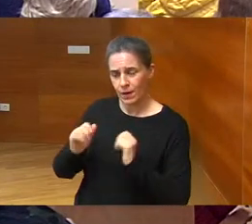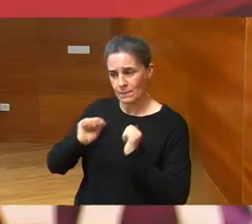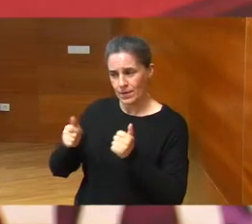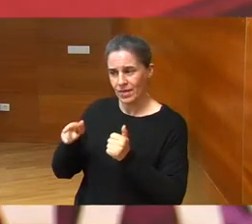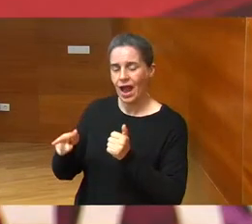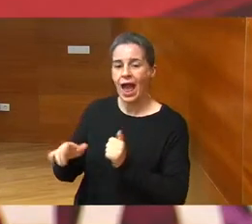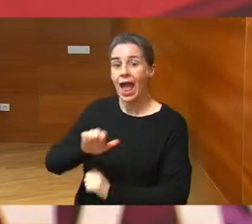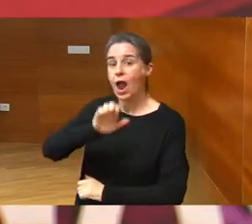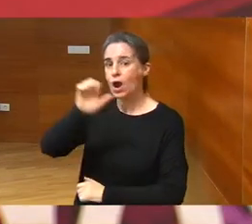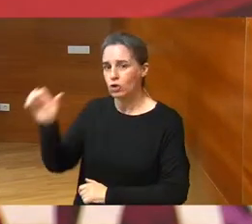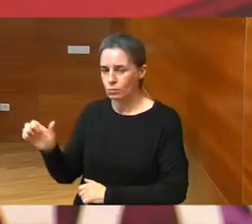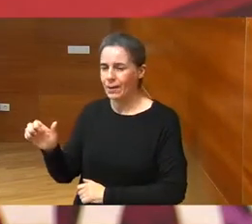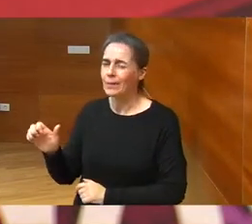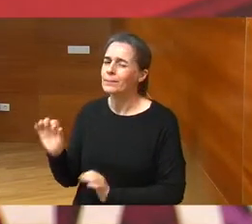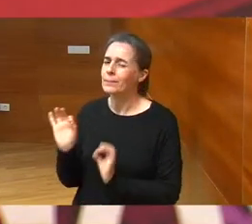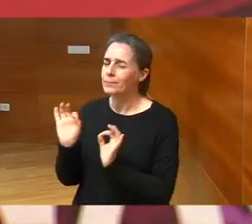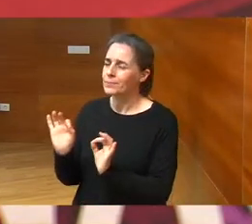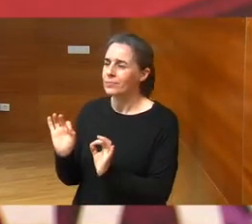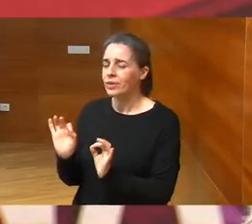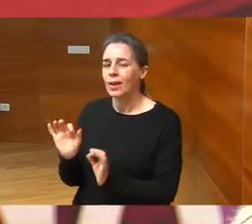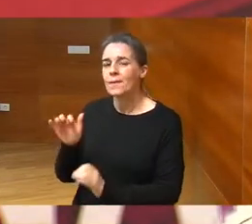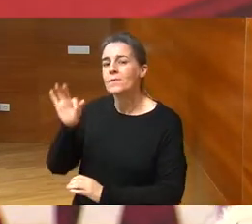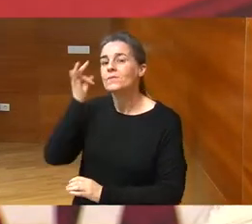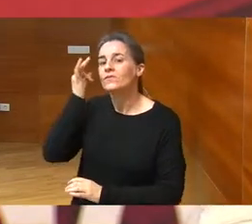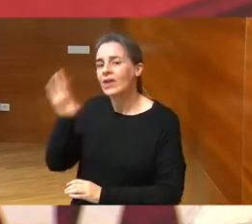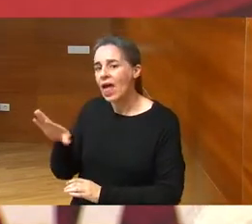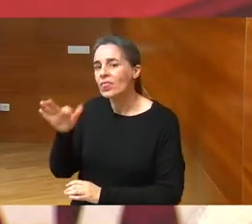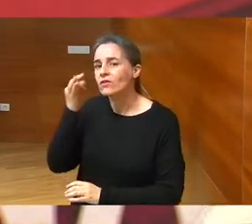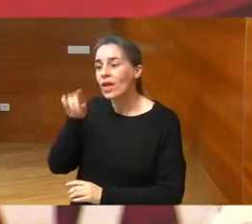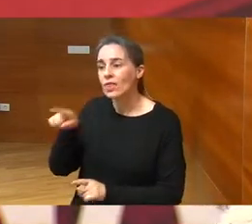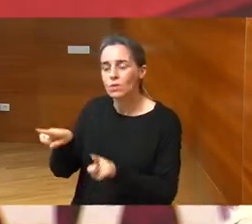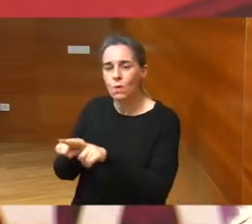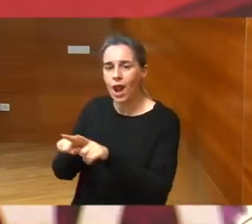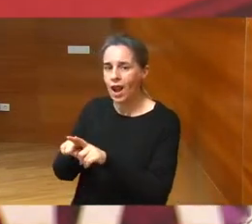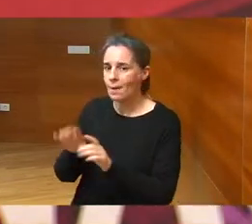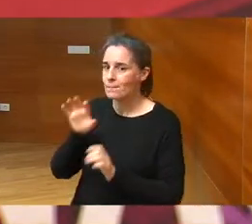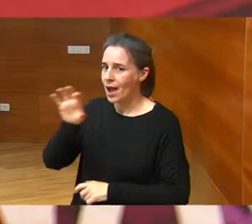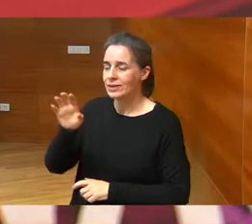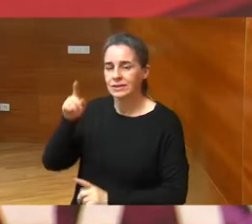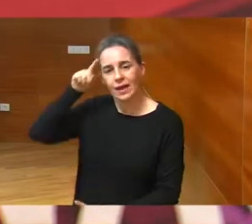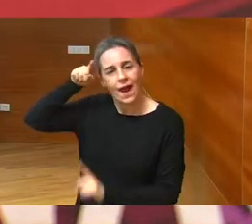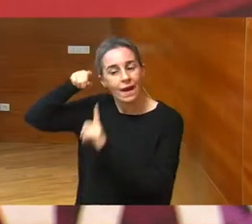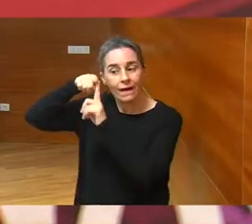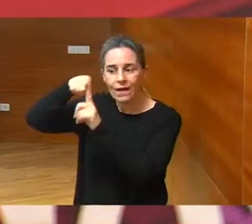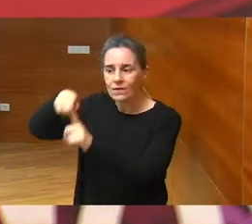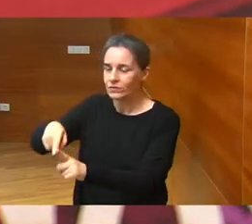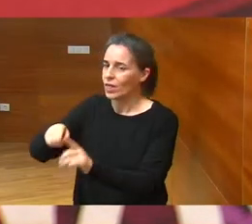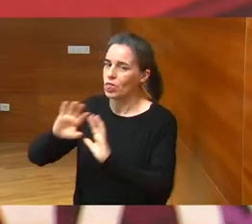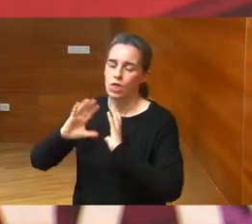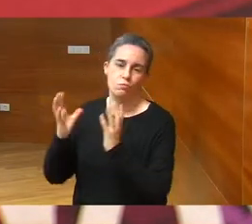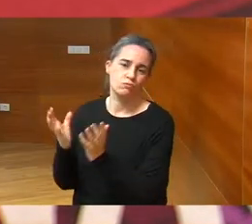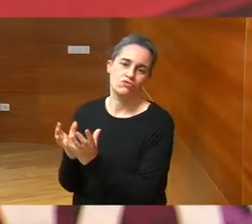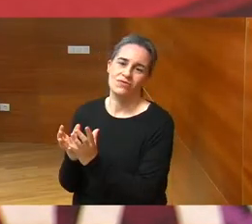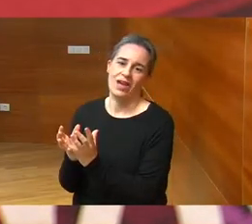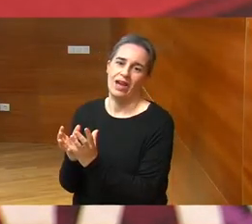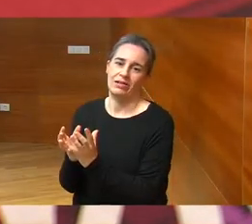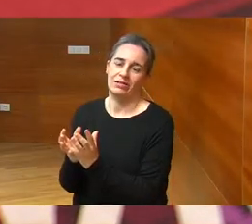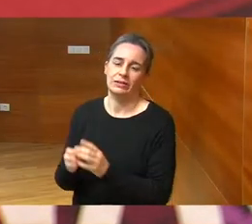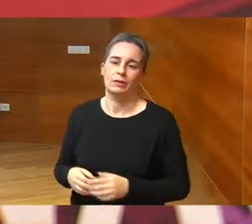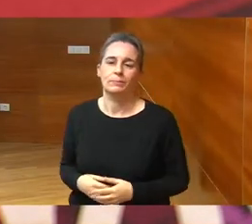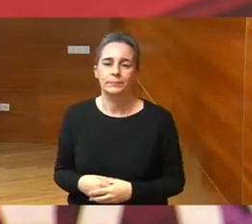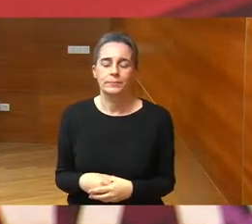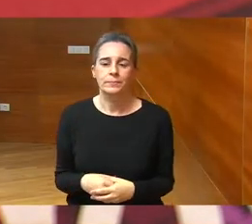convertiría en una referencia mundial Nos otorga de Aviación en los primeros lustros